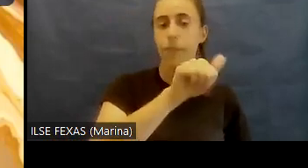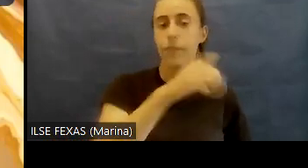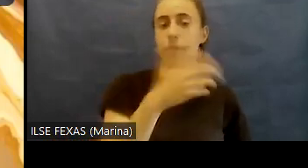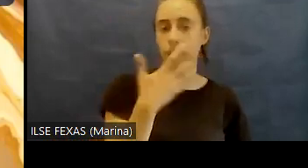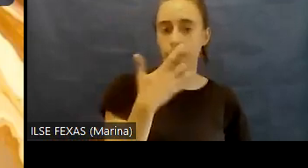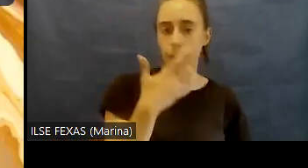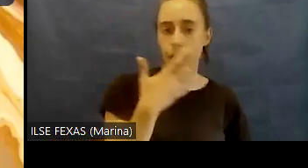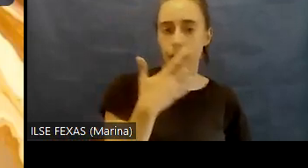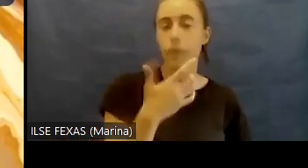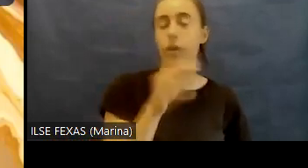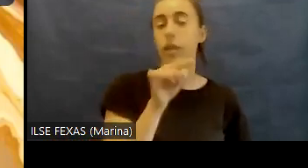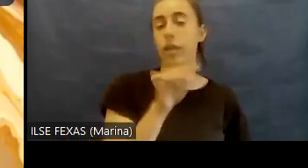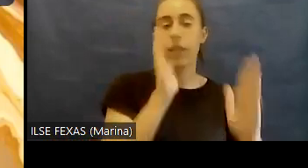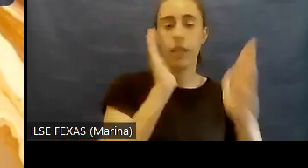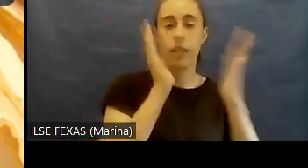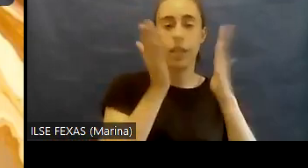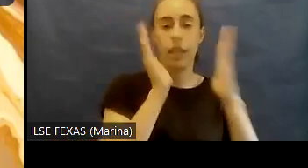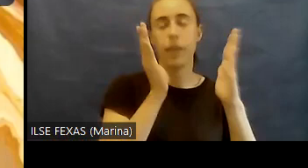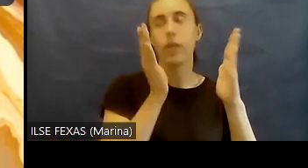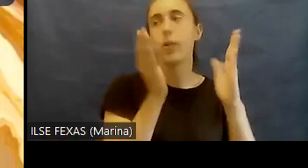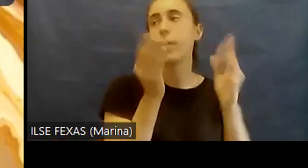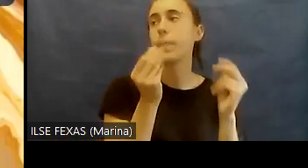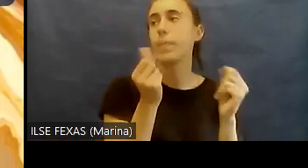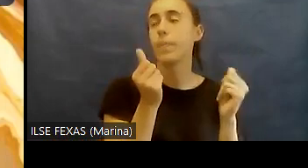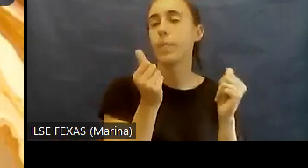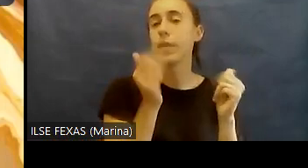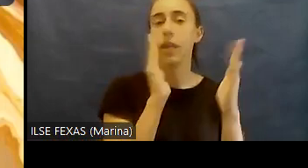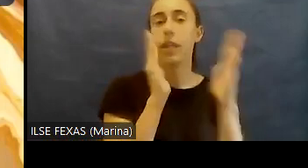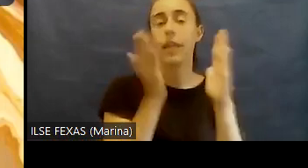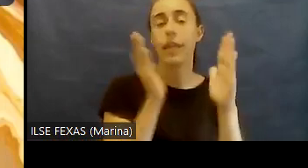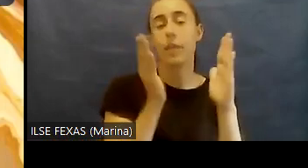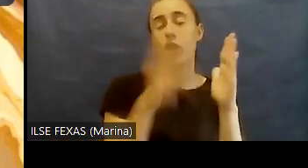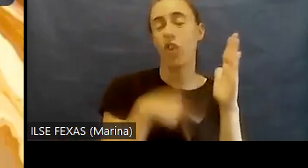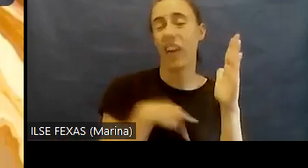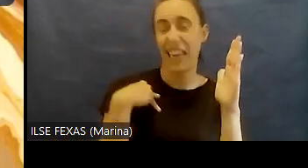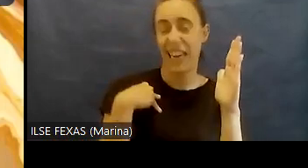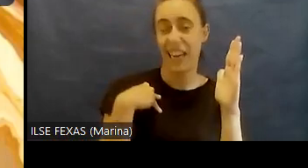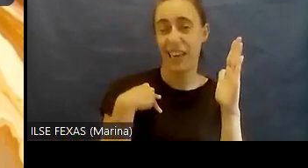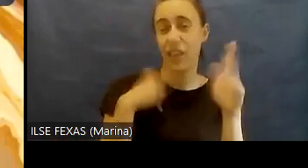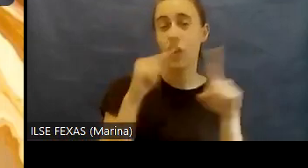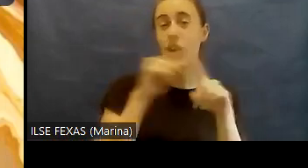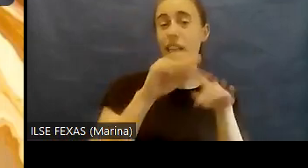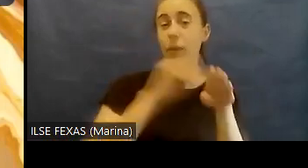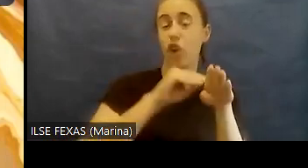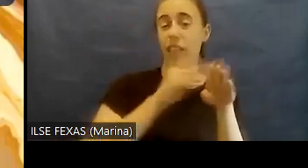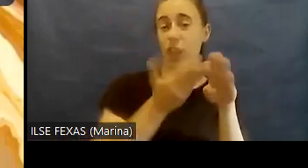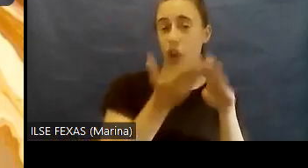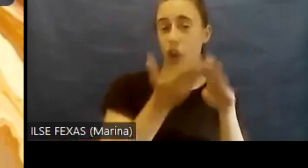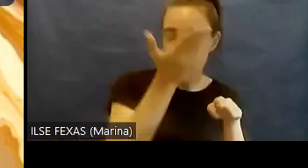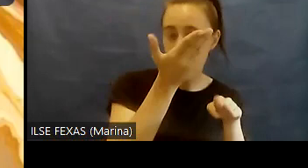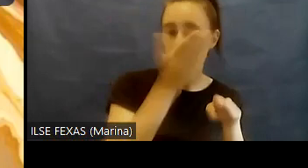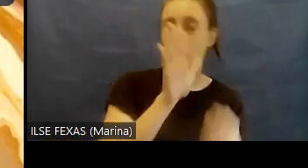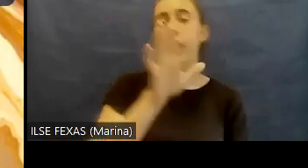pravastatina, por ejemplo, que serían el tratamiento estándar en las hipercolesterolemias, a diferencia de las